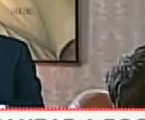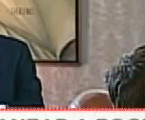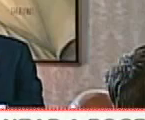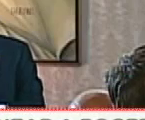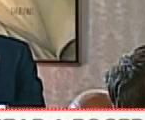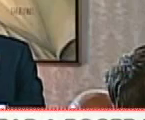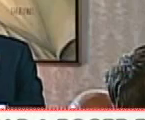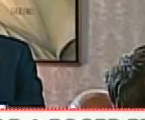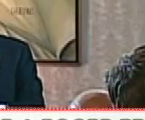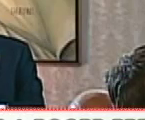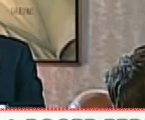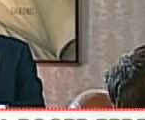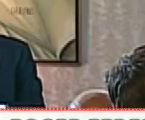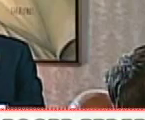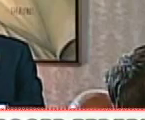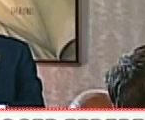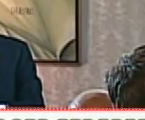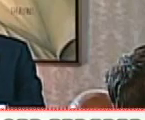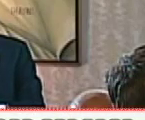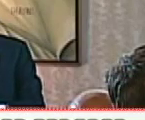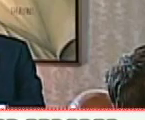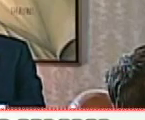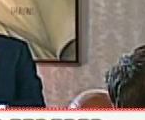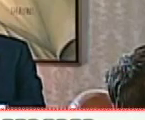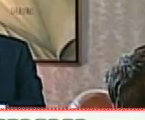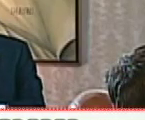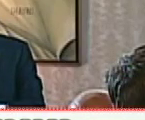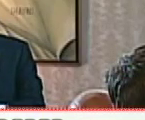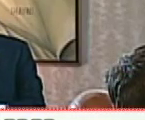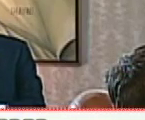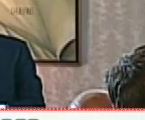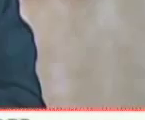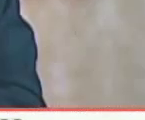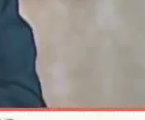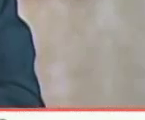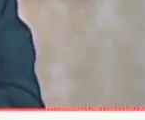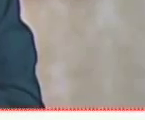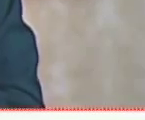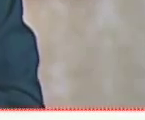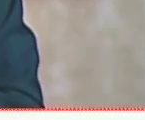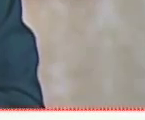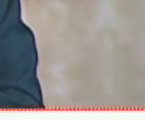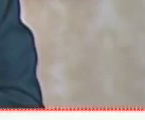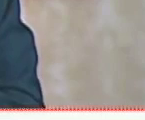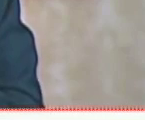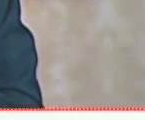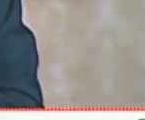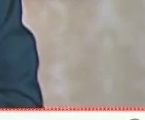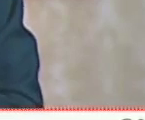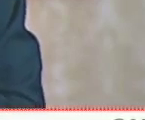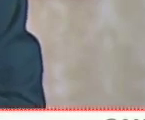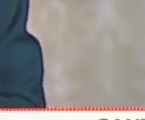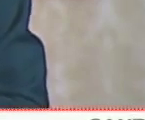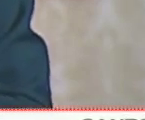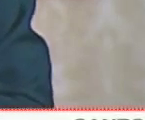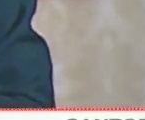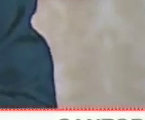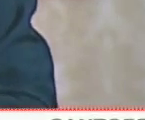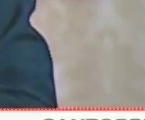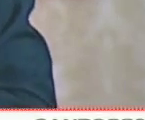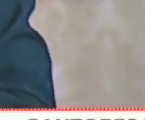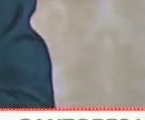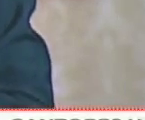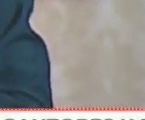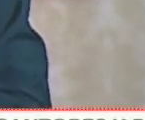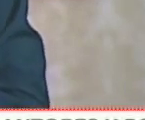semanas y meses de lo que viene ocurriendo desde hace muchos años, pero que ha alcanzado un nuevo nivel desde el 4